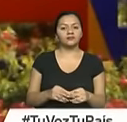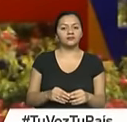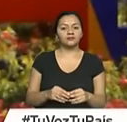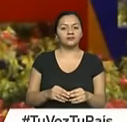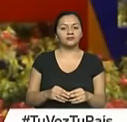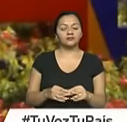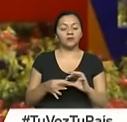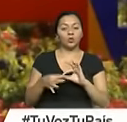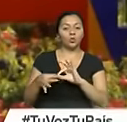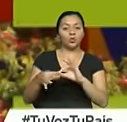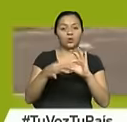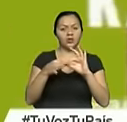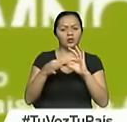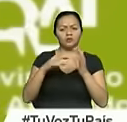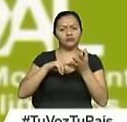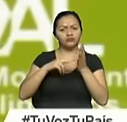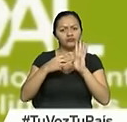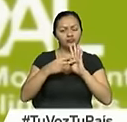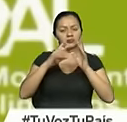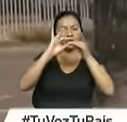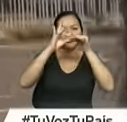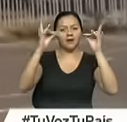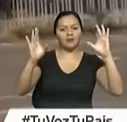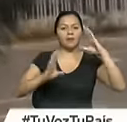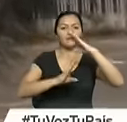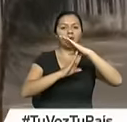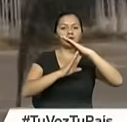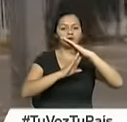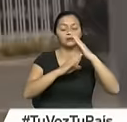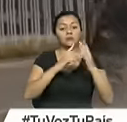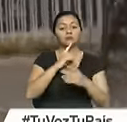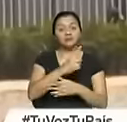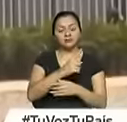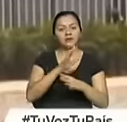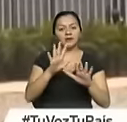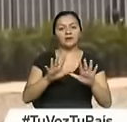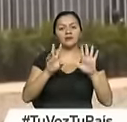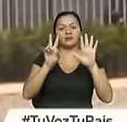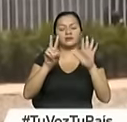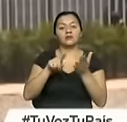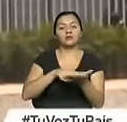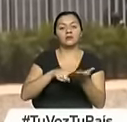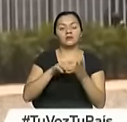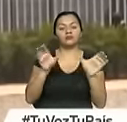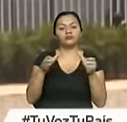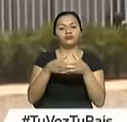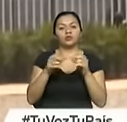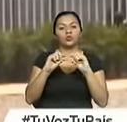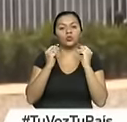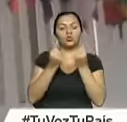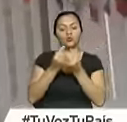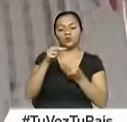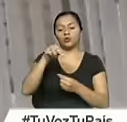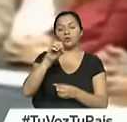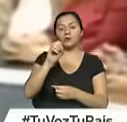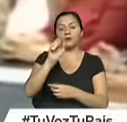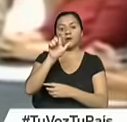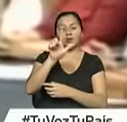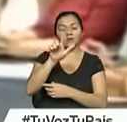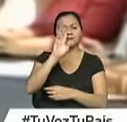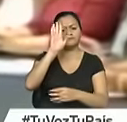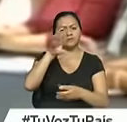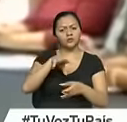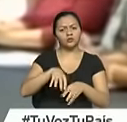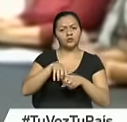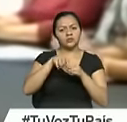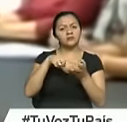Unidos por el camino de la paz, es el lema de la 17ª cumbre del Movimiento de Países No Alineados, NOAL, cuya sede